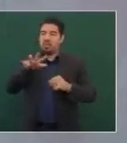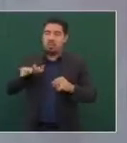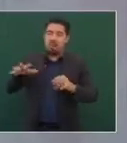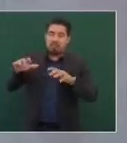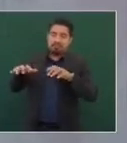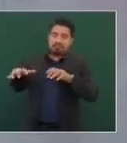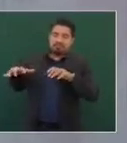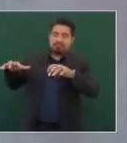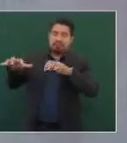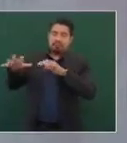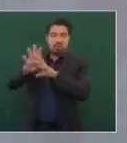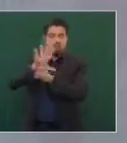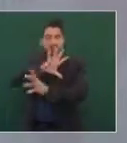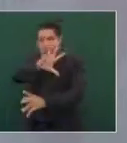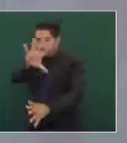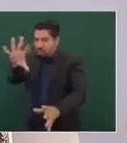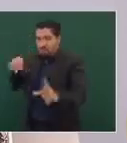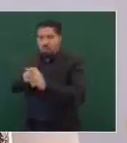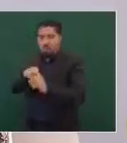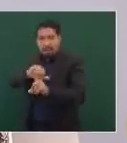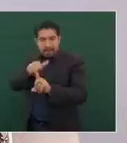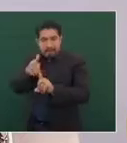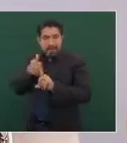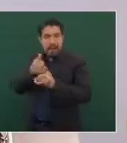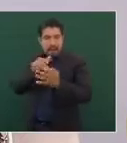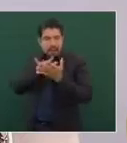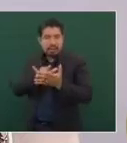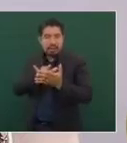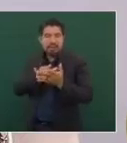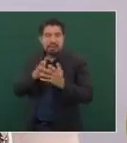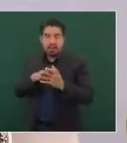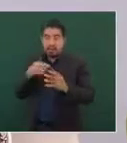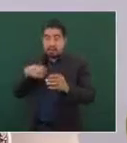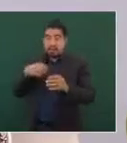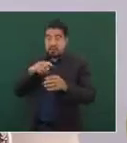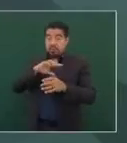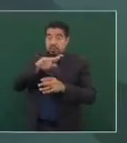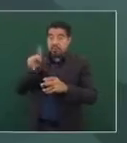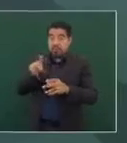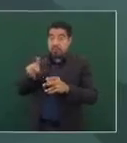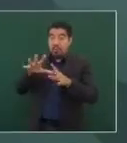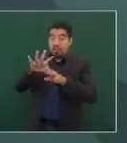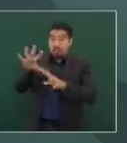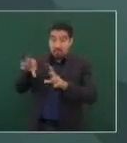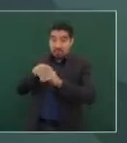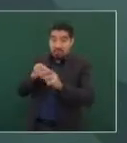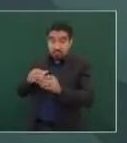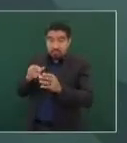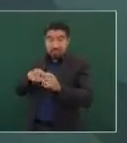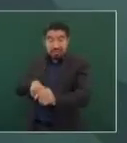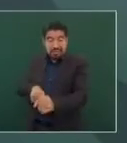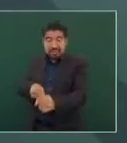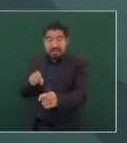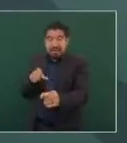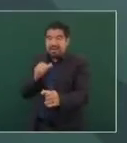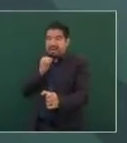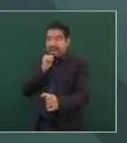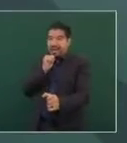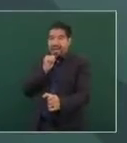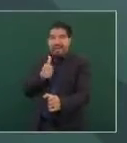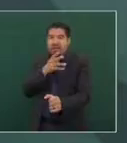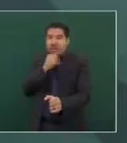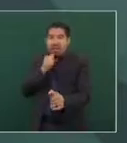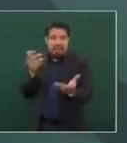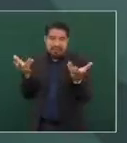El pueblo es mucha pieza, y eso es lo que se manifestó, se expresó el